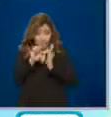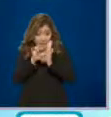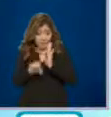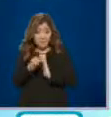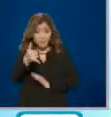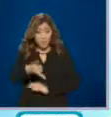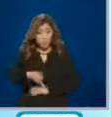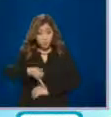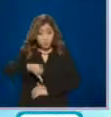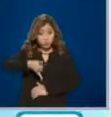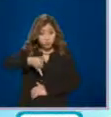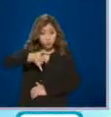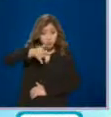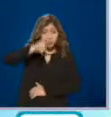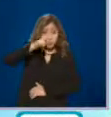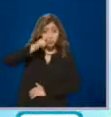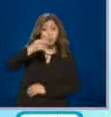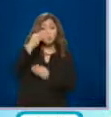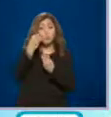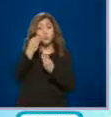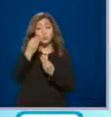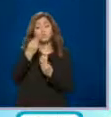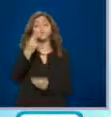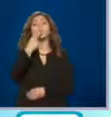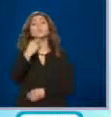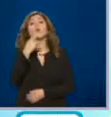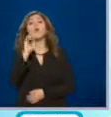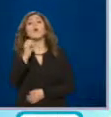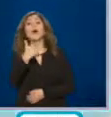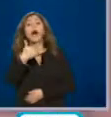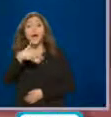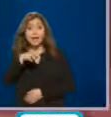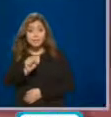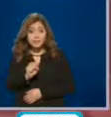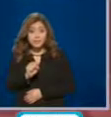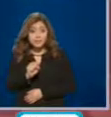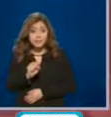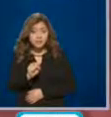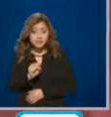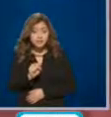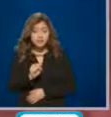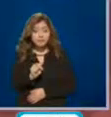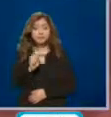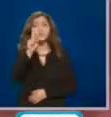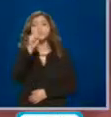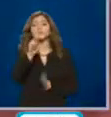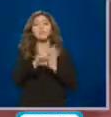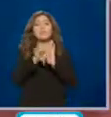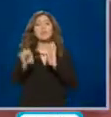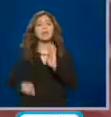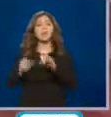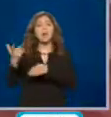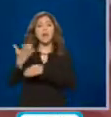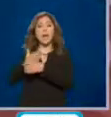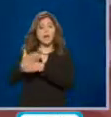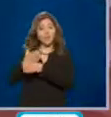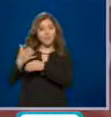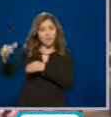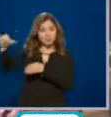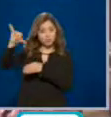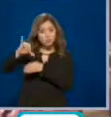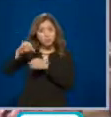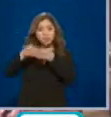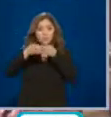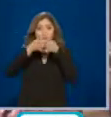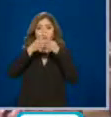así llena de azúcar o de gas, y sodio simplemente también. un café con jarabe, pues puede tener alrededor